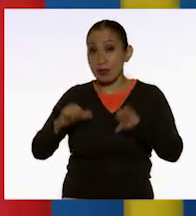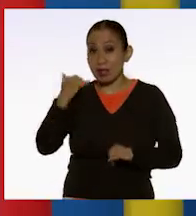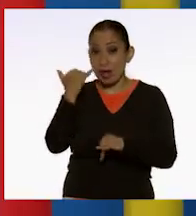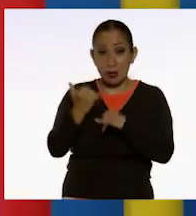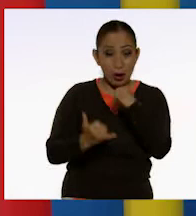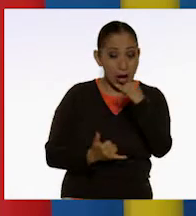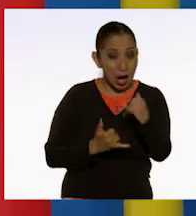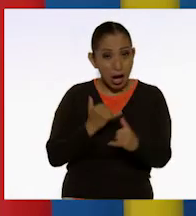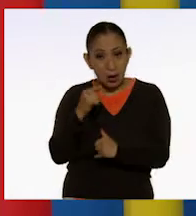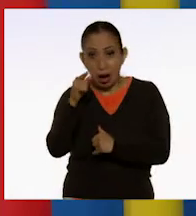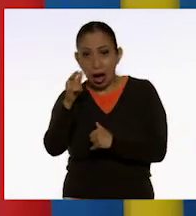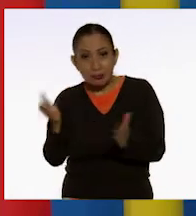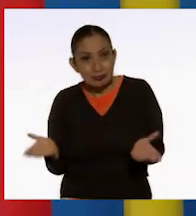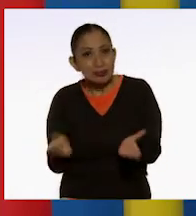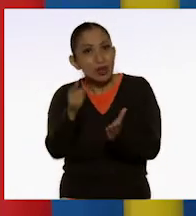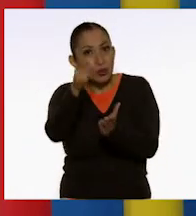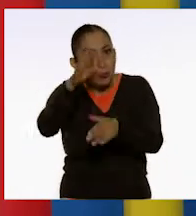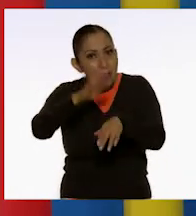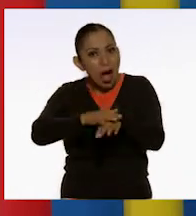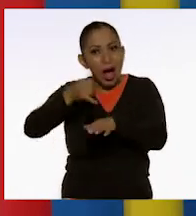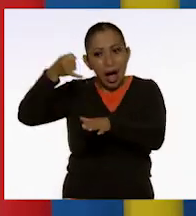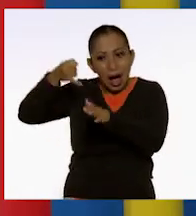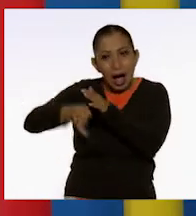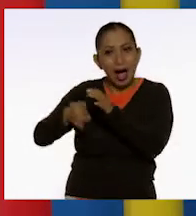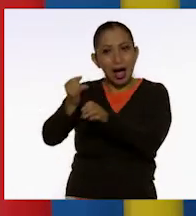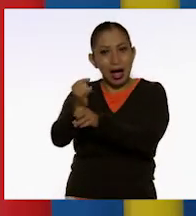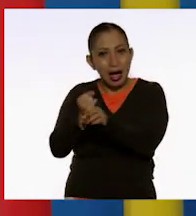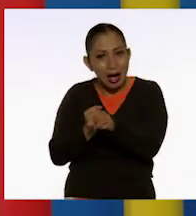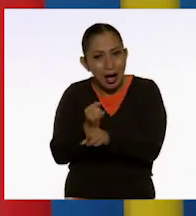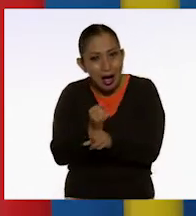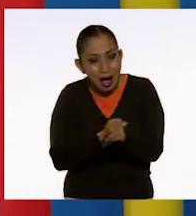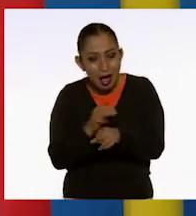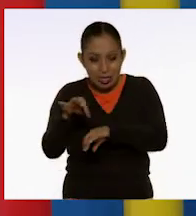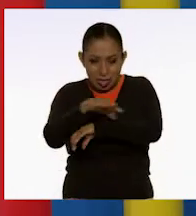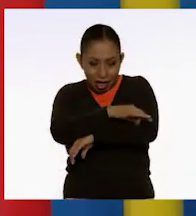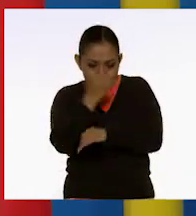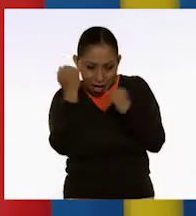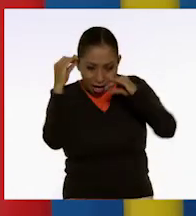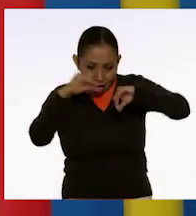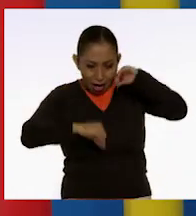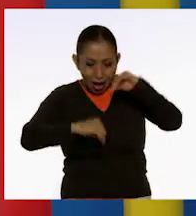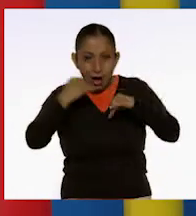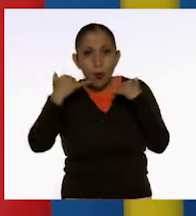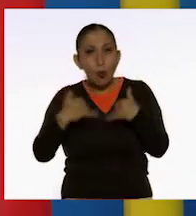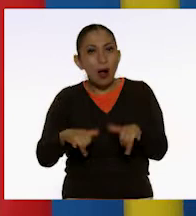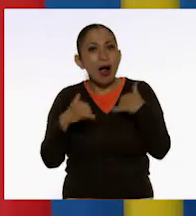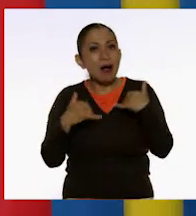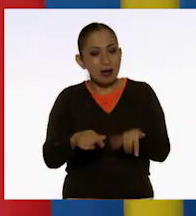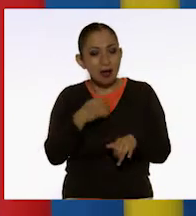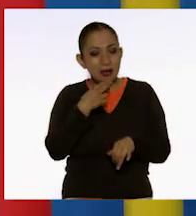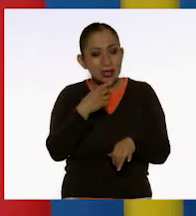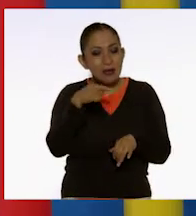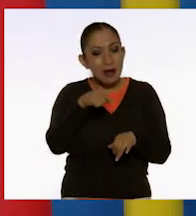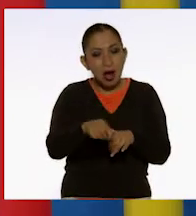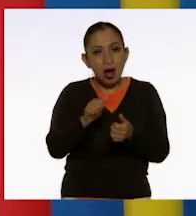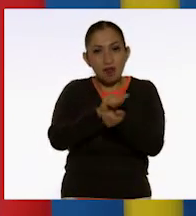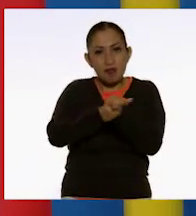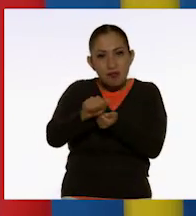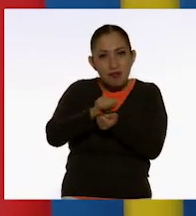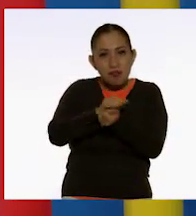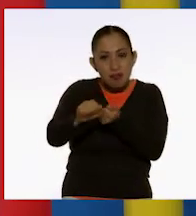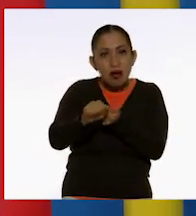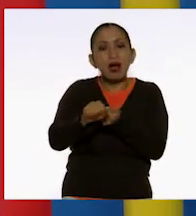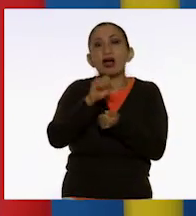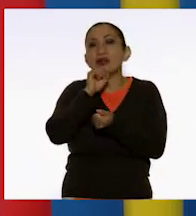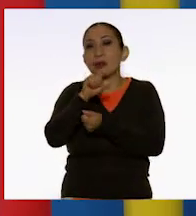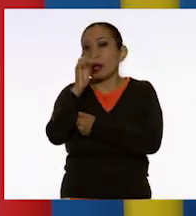lúdicas que les motiven a indagar, por ejemplo, el diseño y elaboración de juguetes que funcionen con fricción y